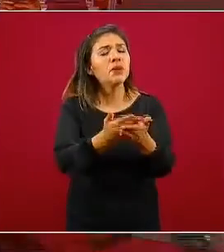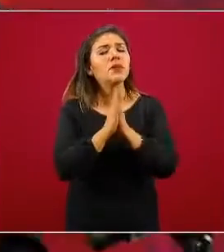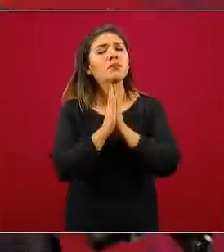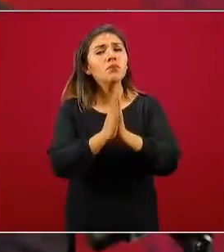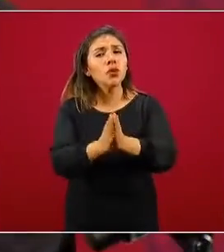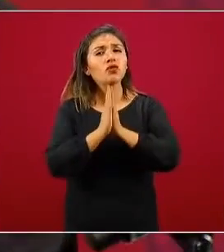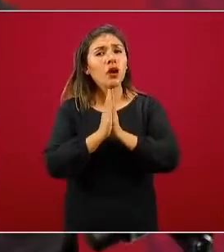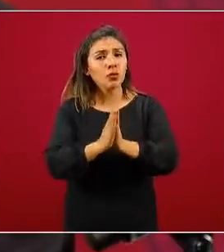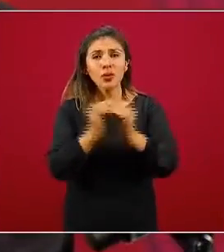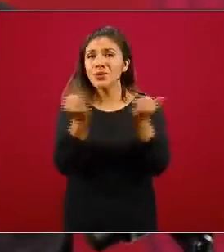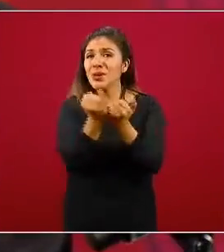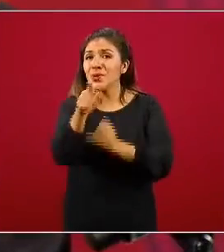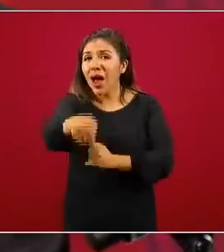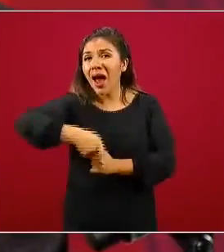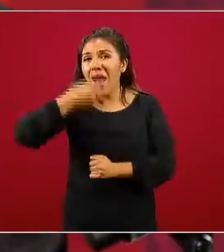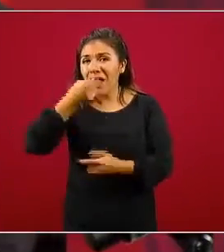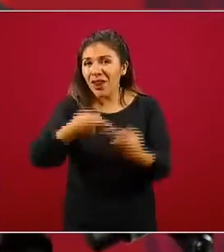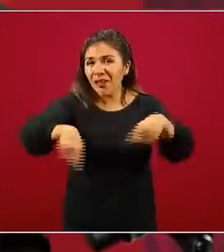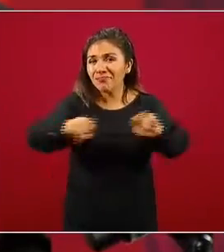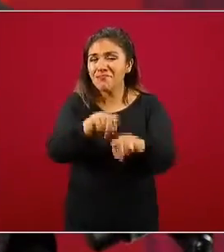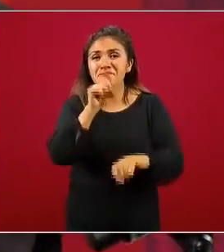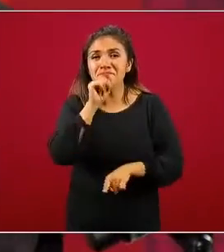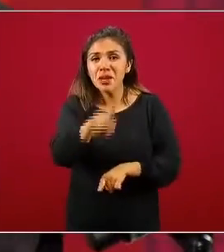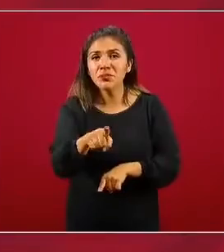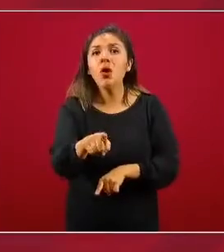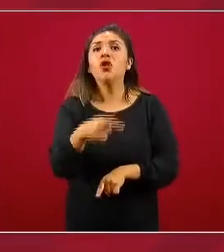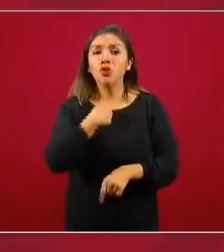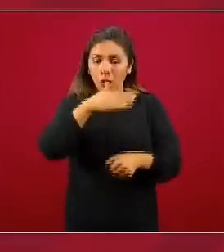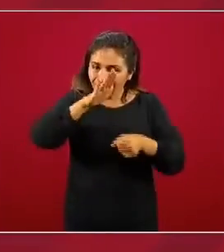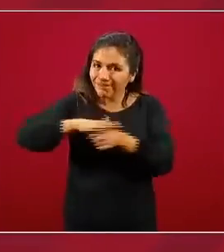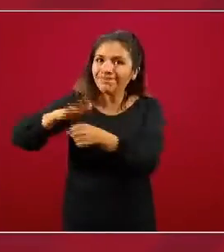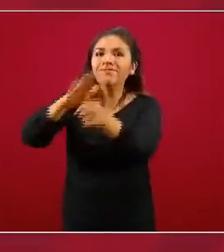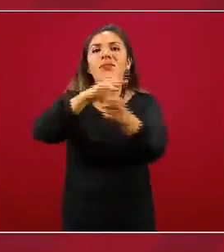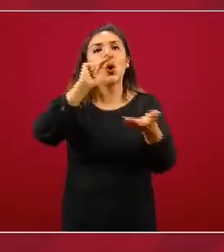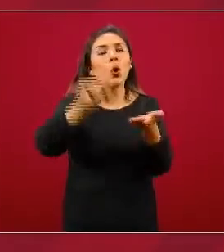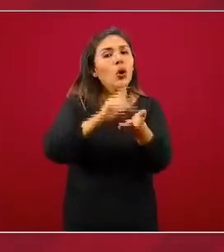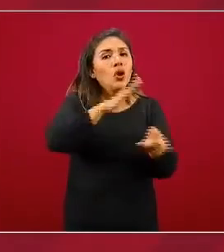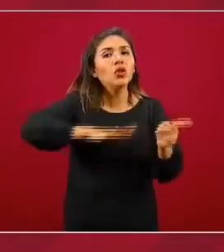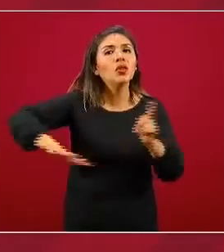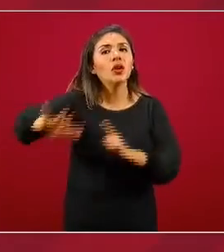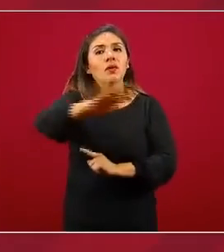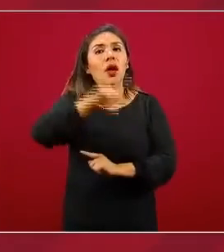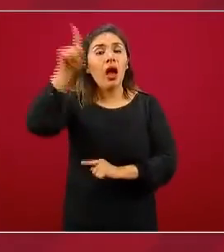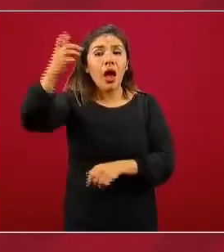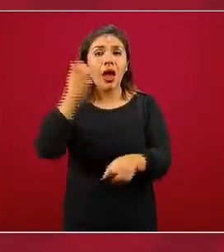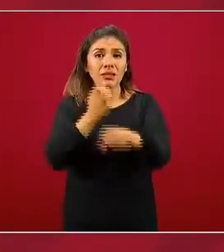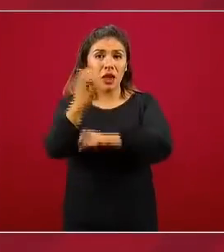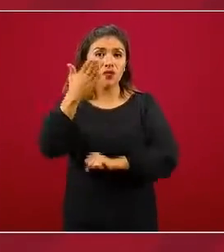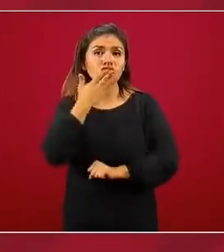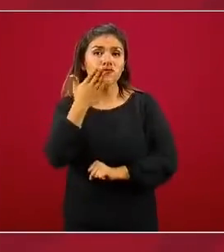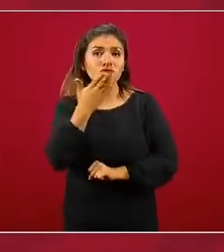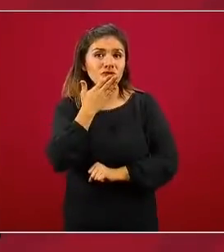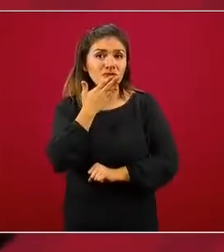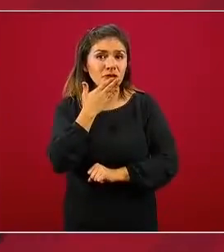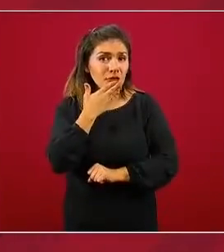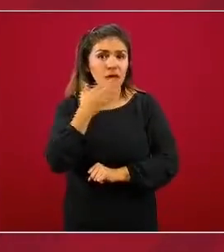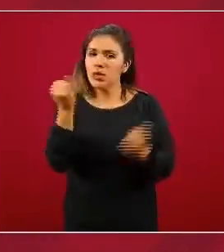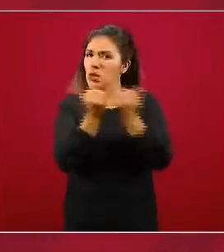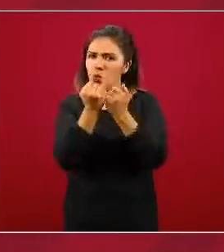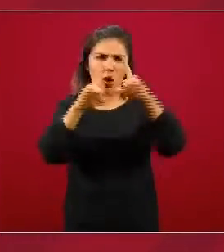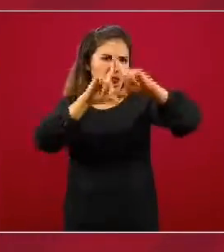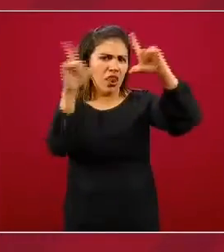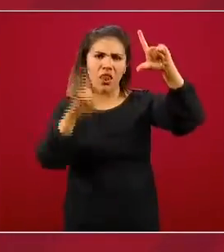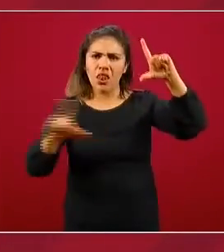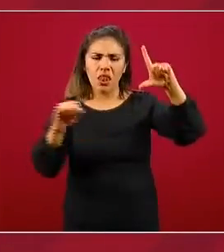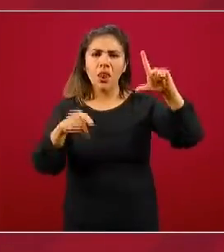precisamente, coincide exactamente con lo que usted me está diciendo. Hacemos el llamado al estado de Sonora, lo hacemos para todo el